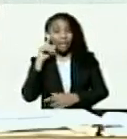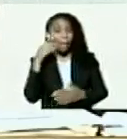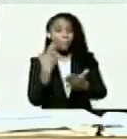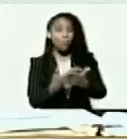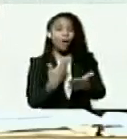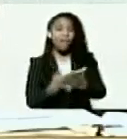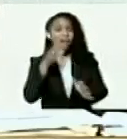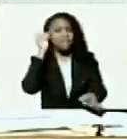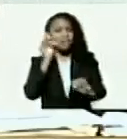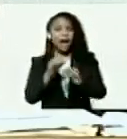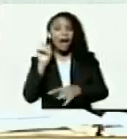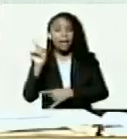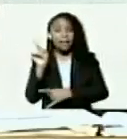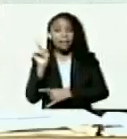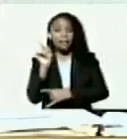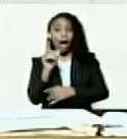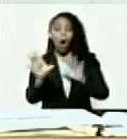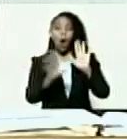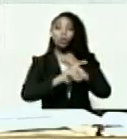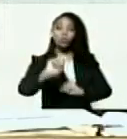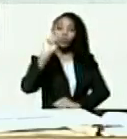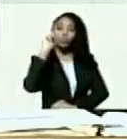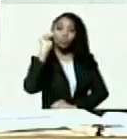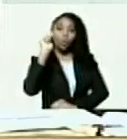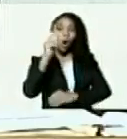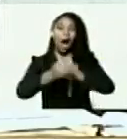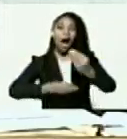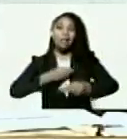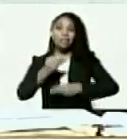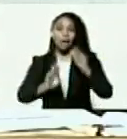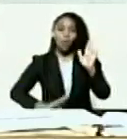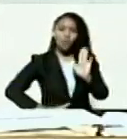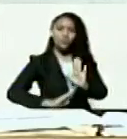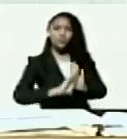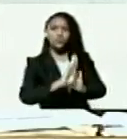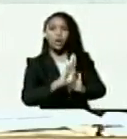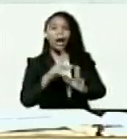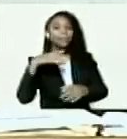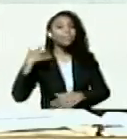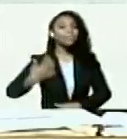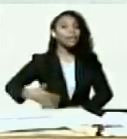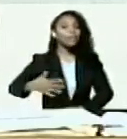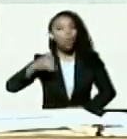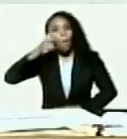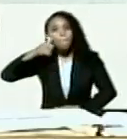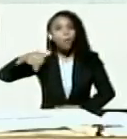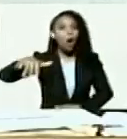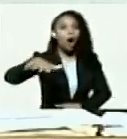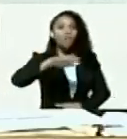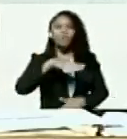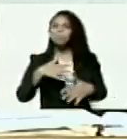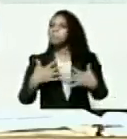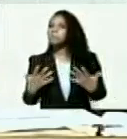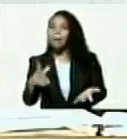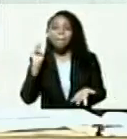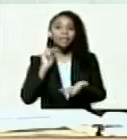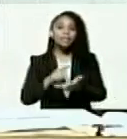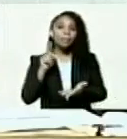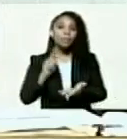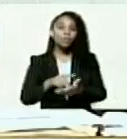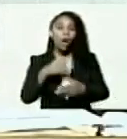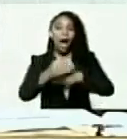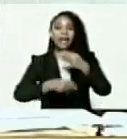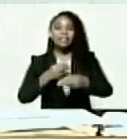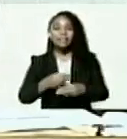fehaciente de que esta Constitución consagra y desarrolla el derecho del pueblo a participar y a